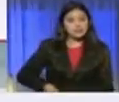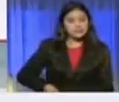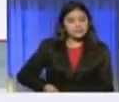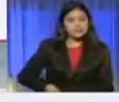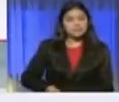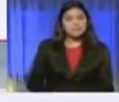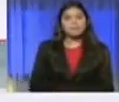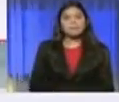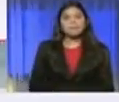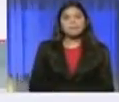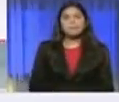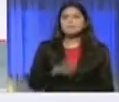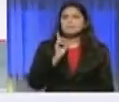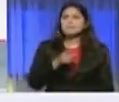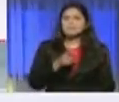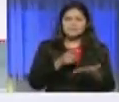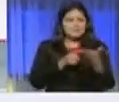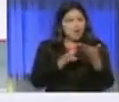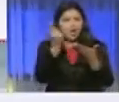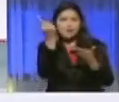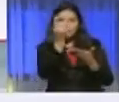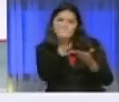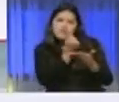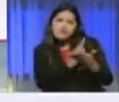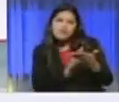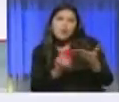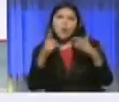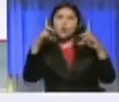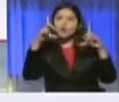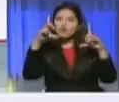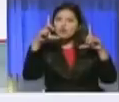Y eso tenía ilustraciones, fotos,